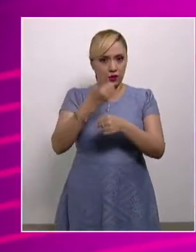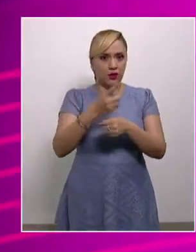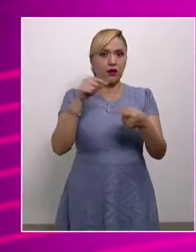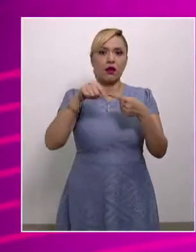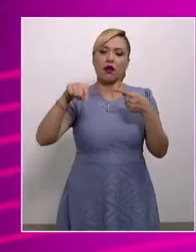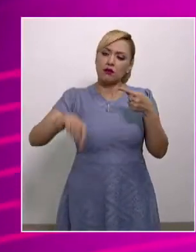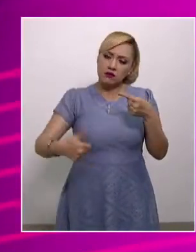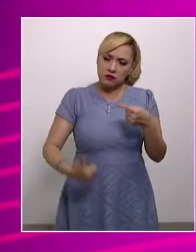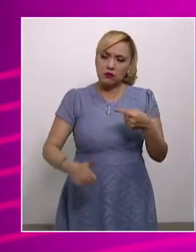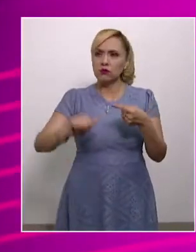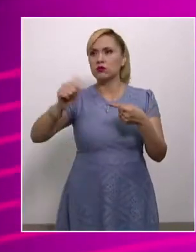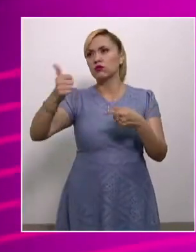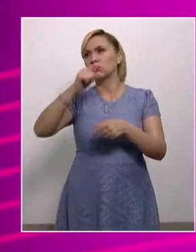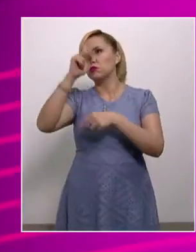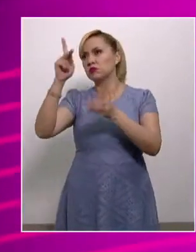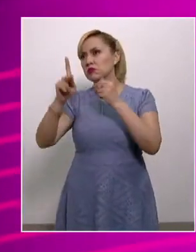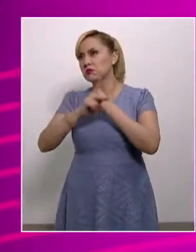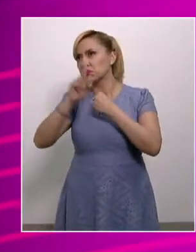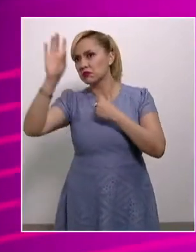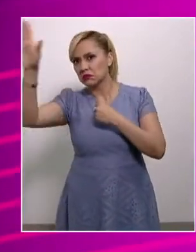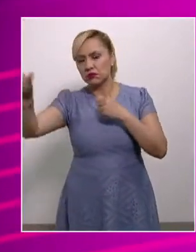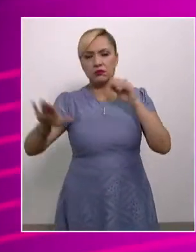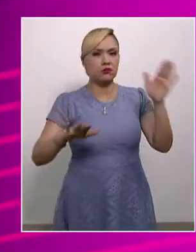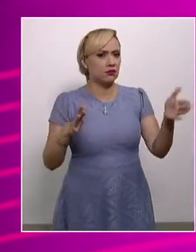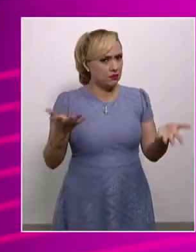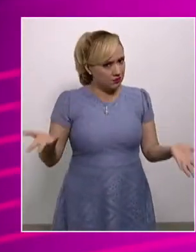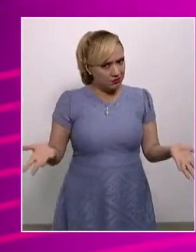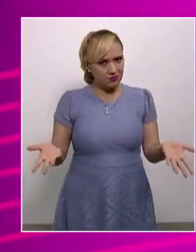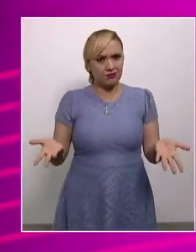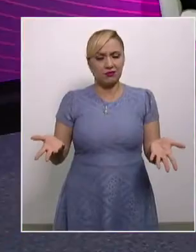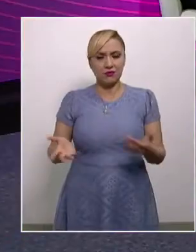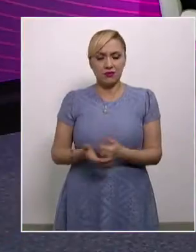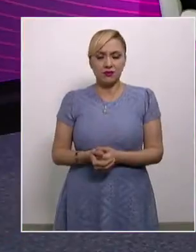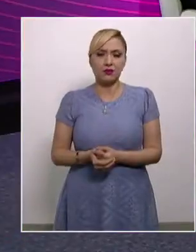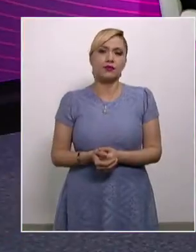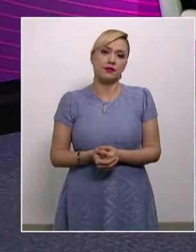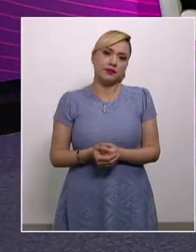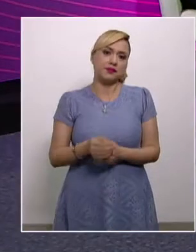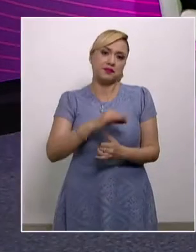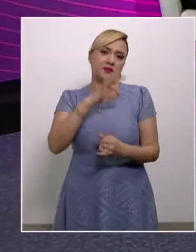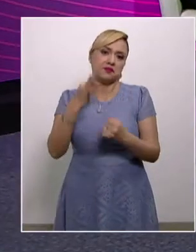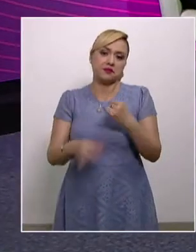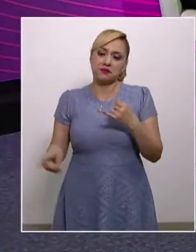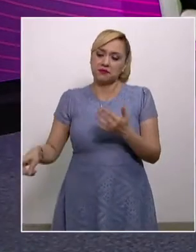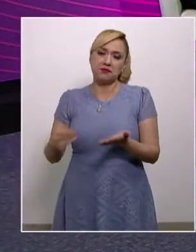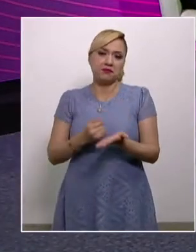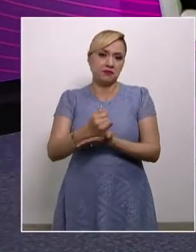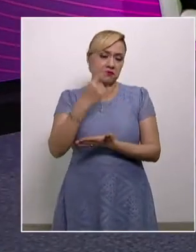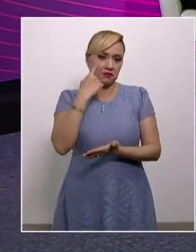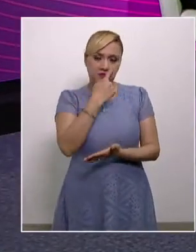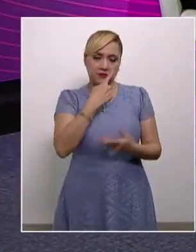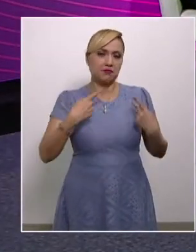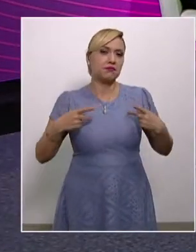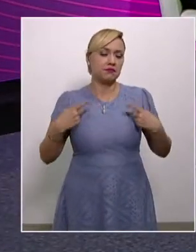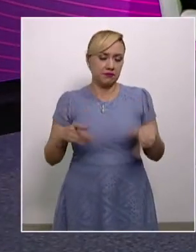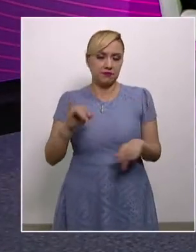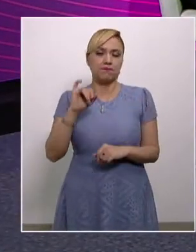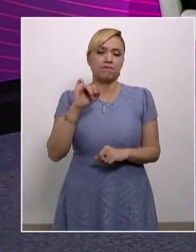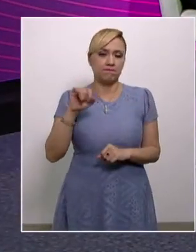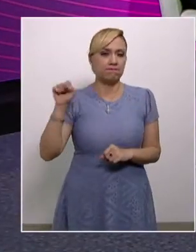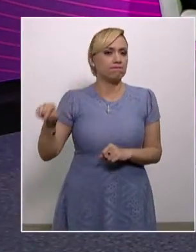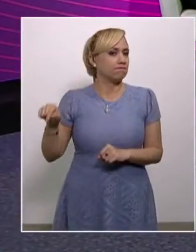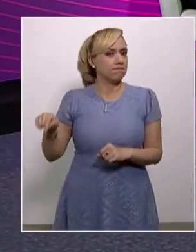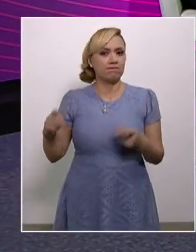no limitarlos a que tengan otras opciones. No, al final quien toma la decisión es la persona. Totalmente, o sea, totalmente,